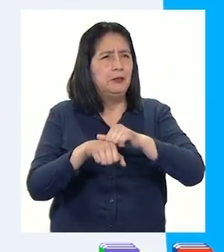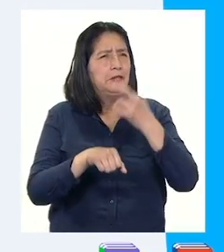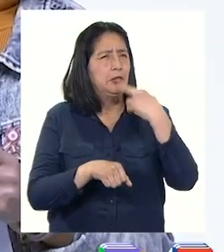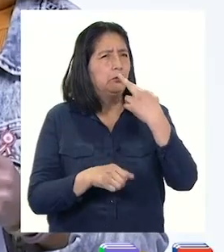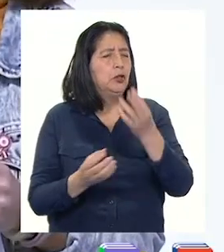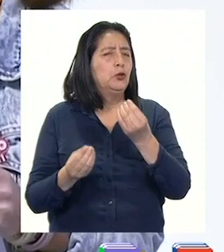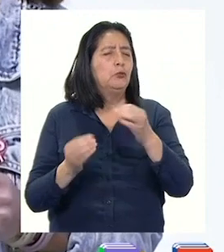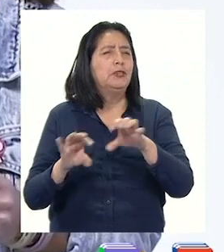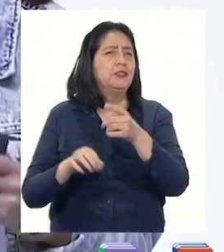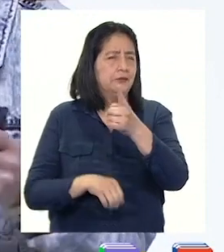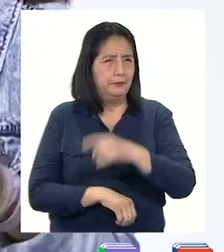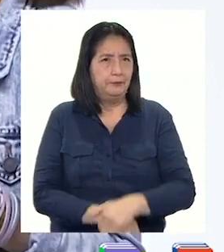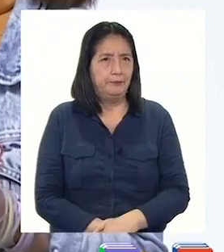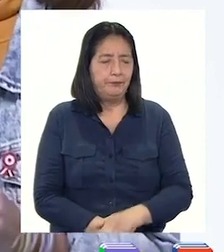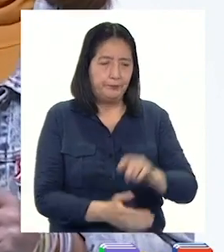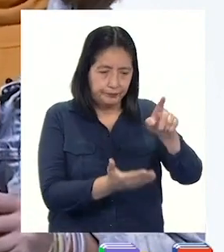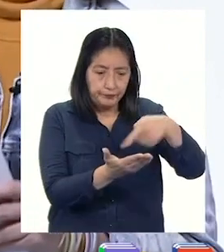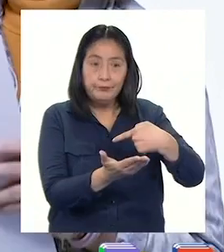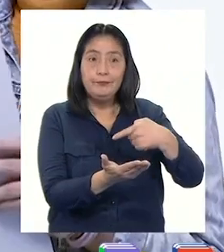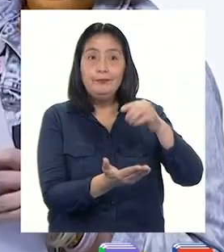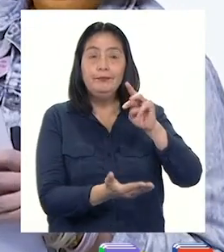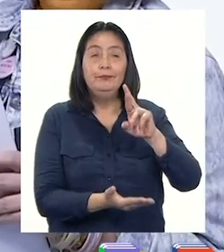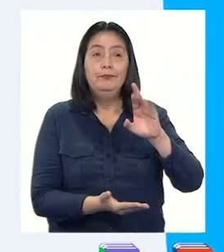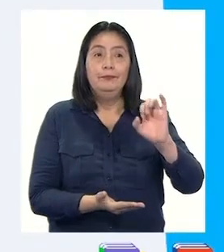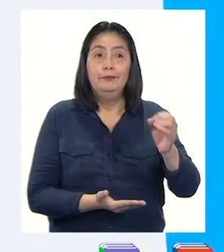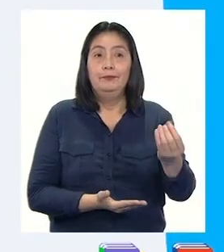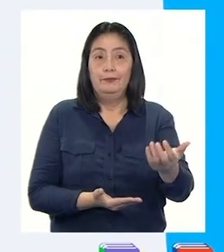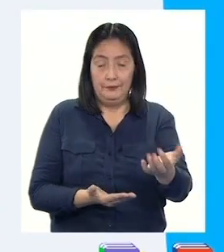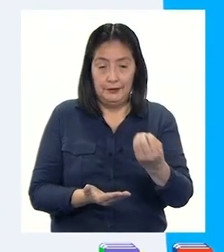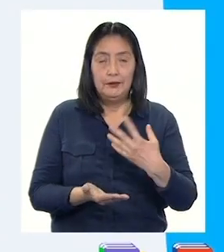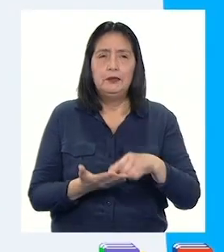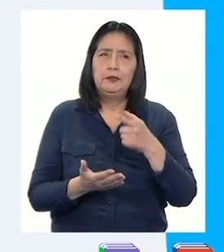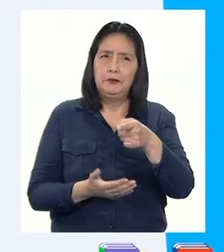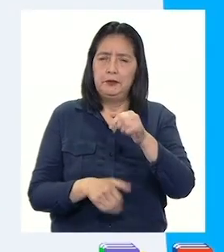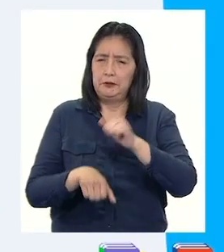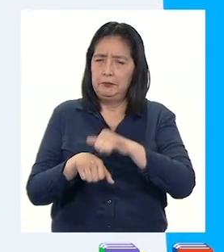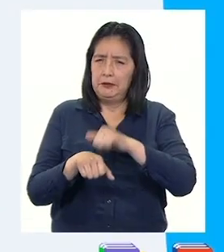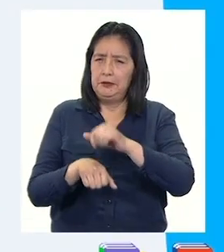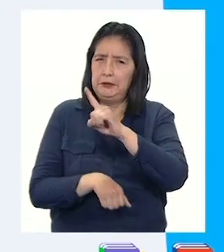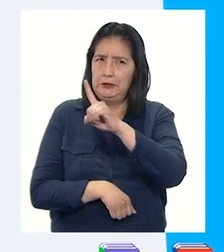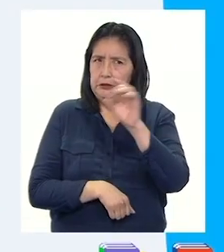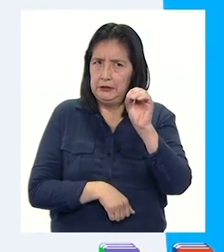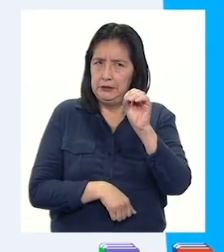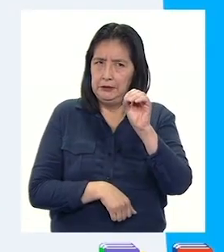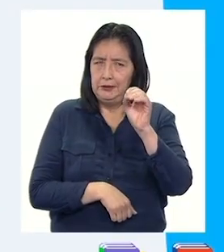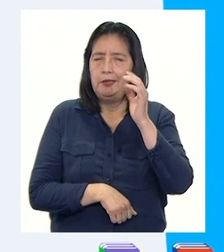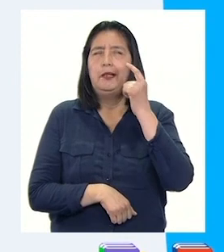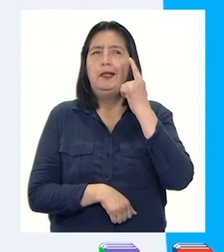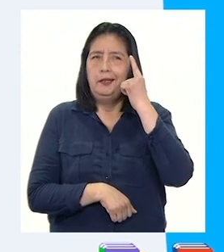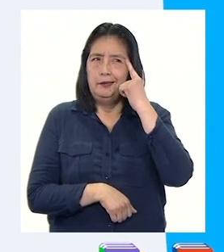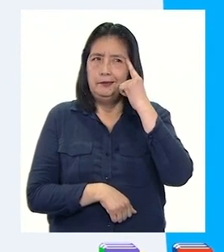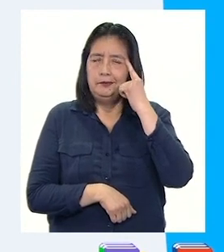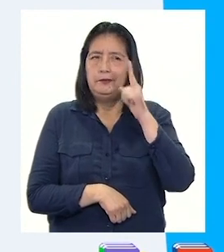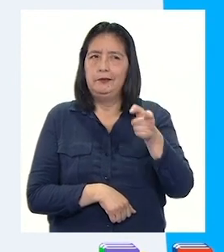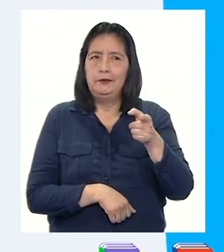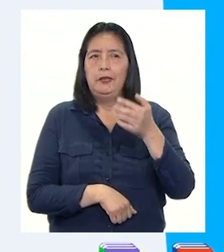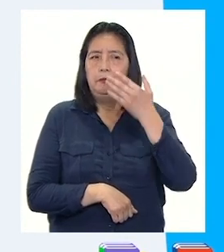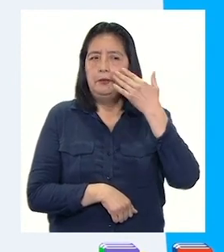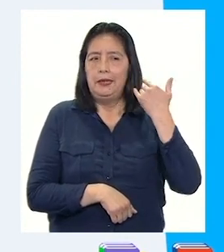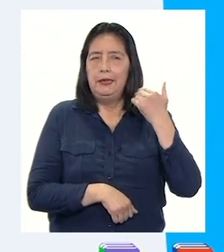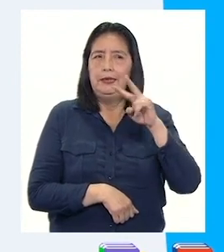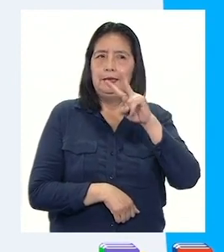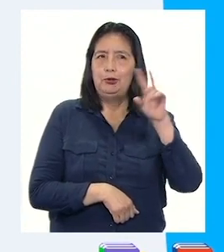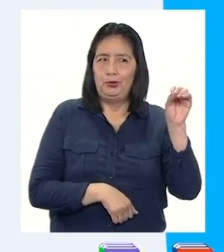roja? María nos escribe y dice, como esa piedrita vale 100, entonces toma la piedrita blanca